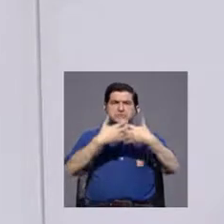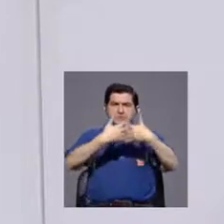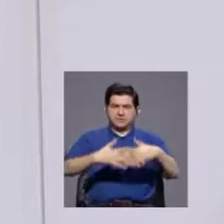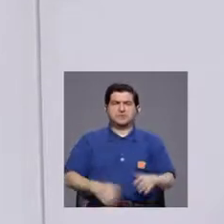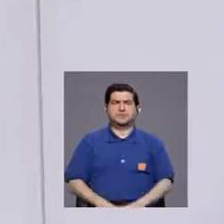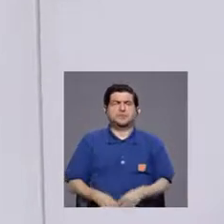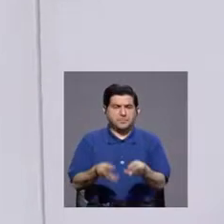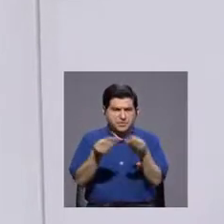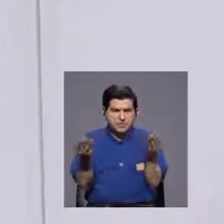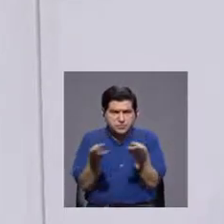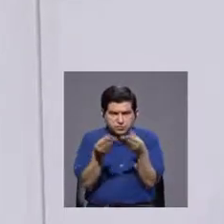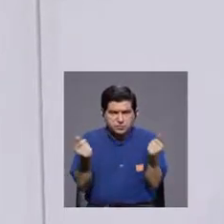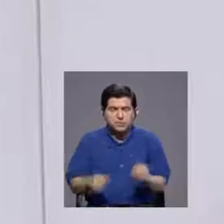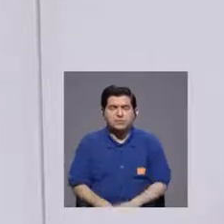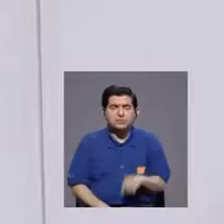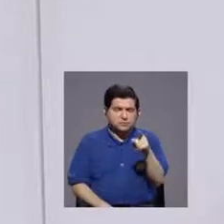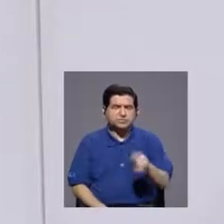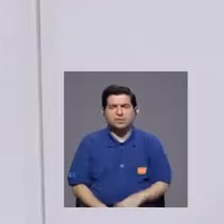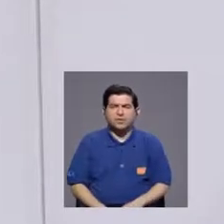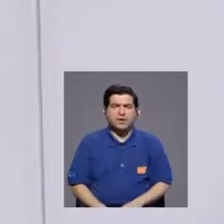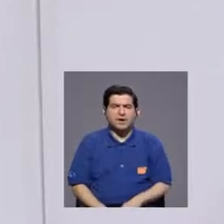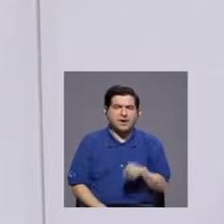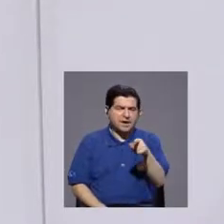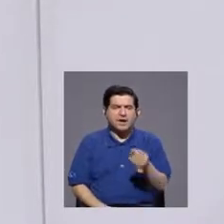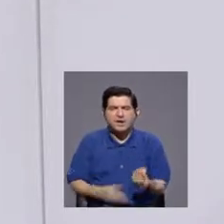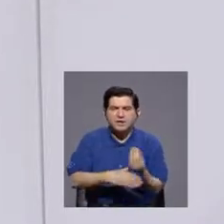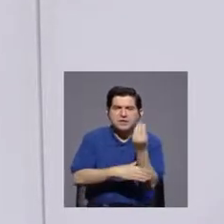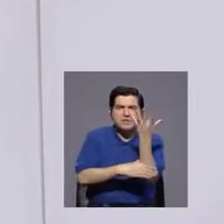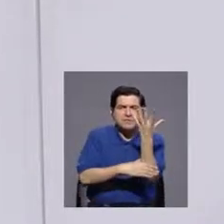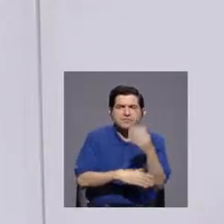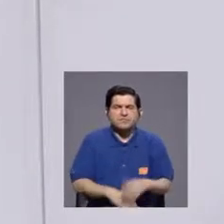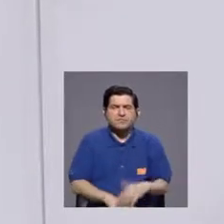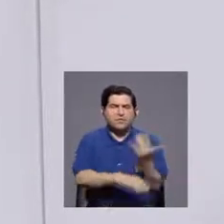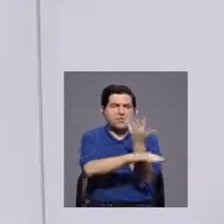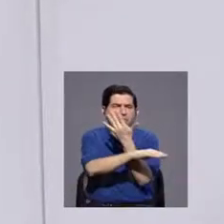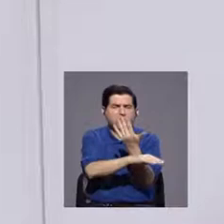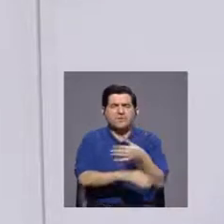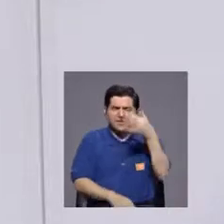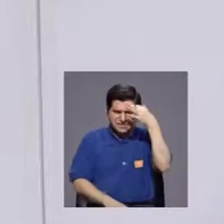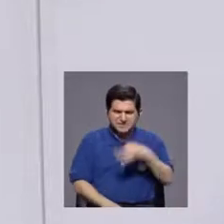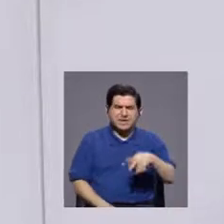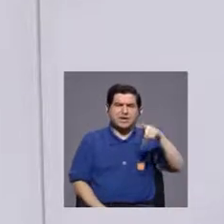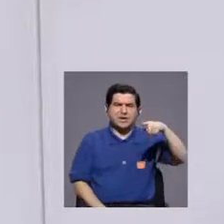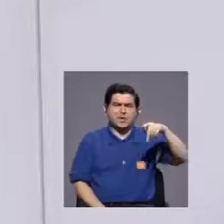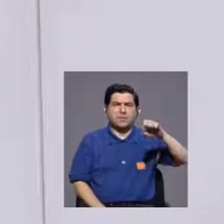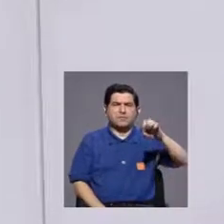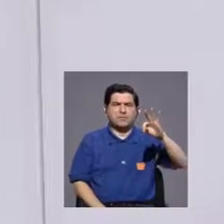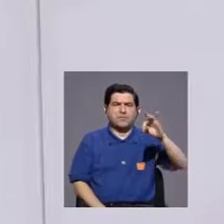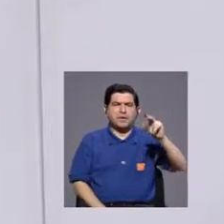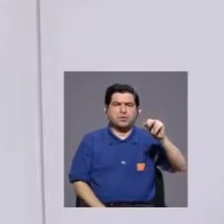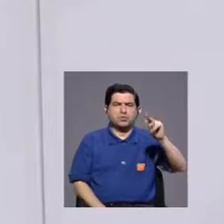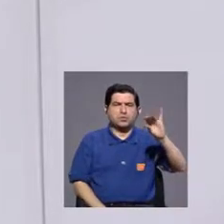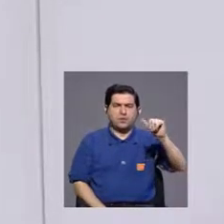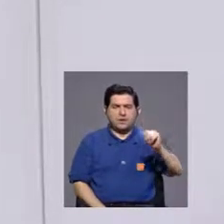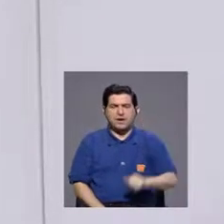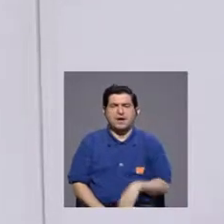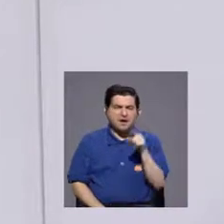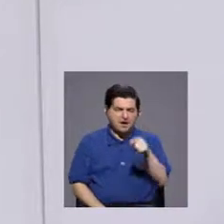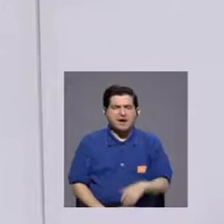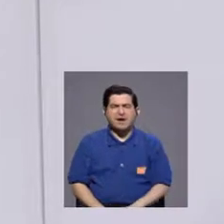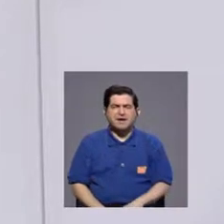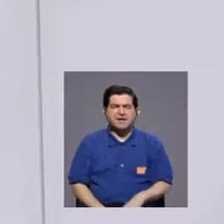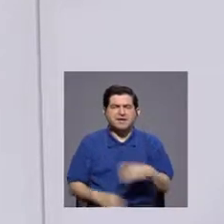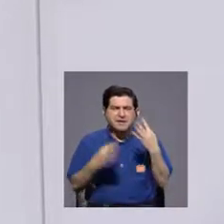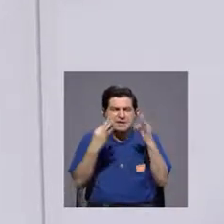a la producción de ornamentales creo que eran pequeñas y el excel y se le trató pero no con